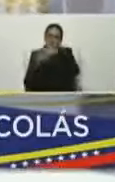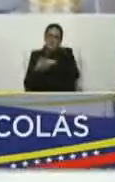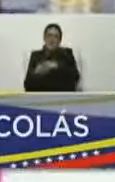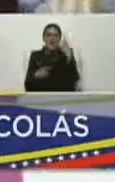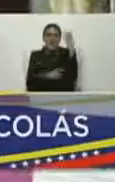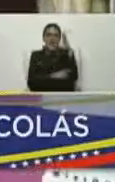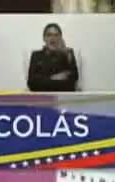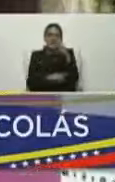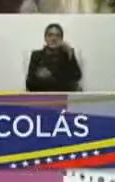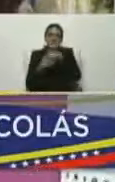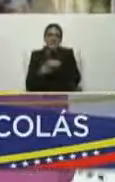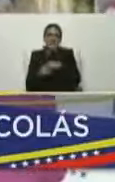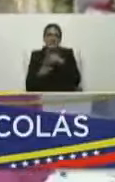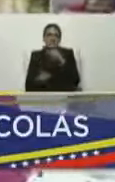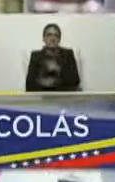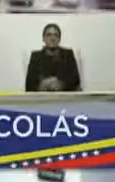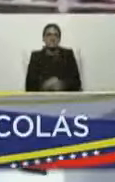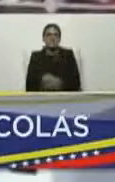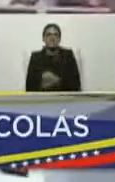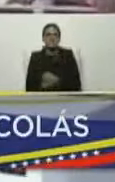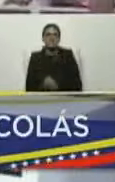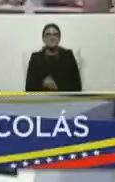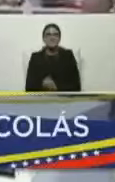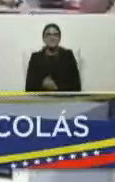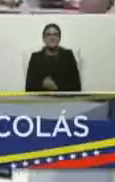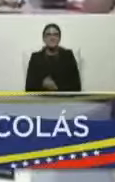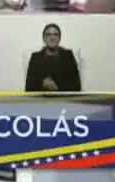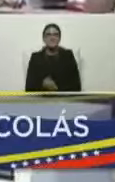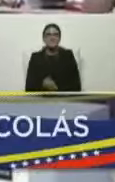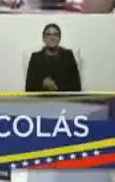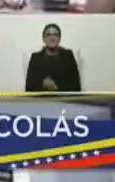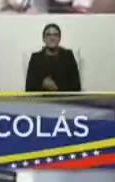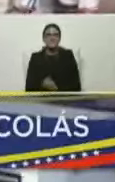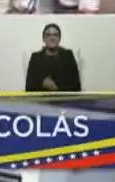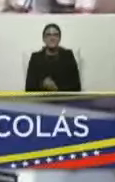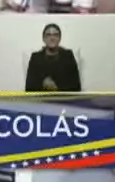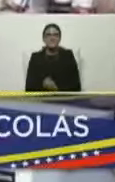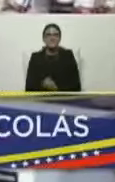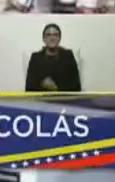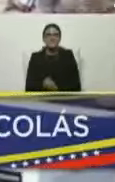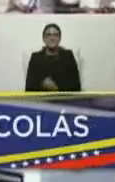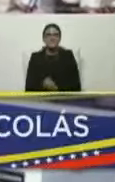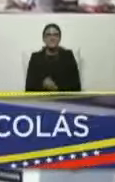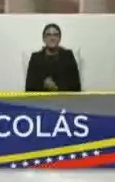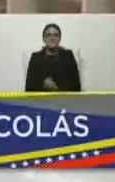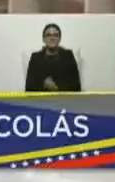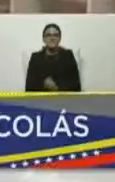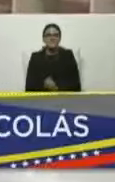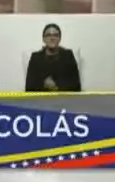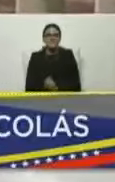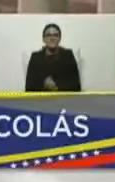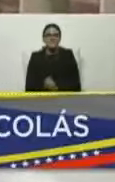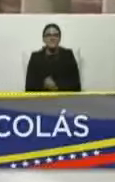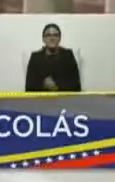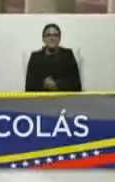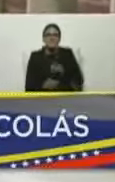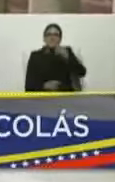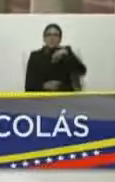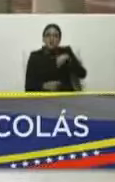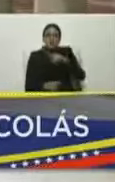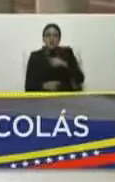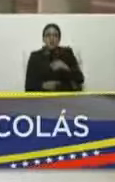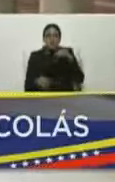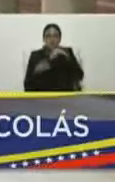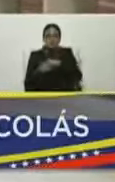de Isaías Medina. Ponte lo más cerca. ¿Aló? ¿Aló? Del Eje 12, ahí están mis